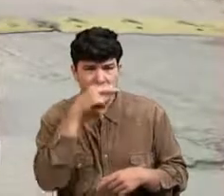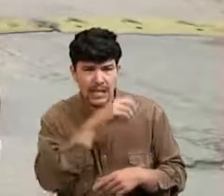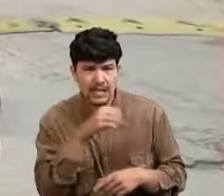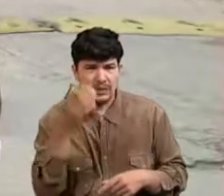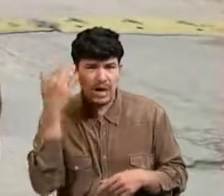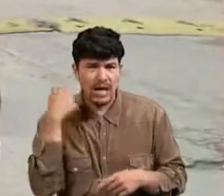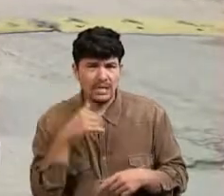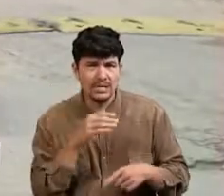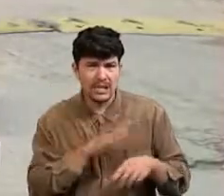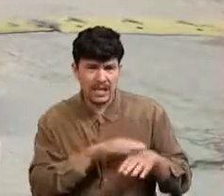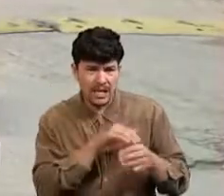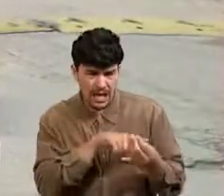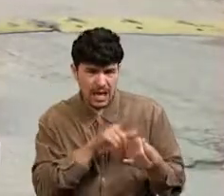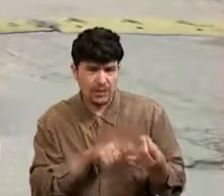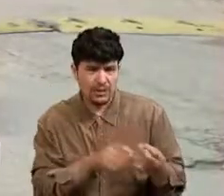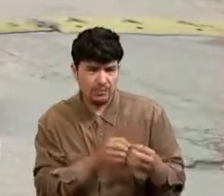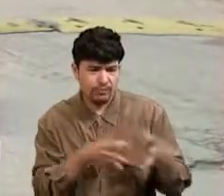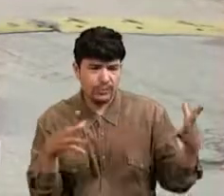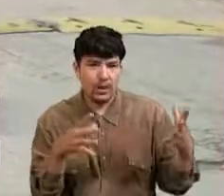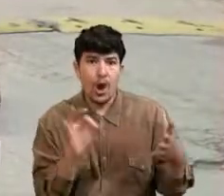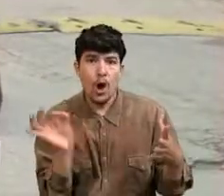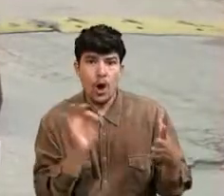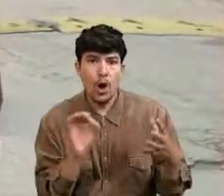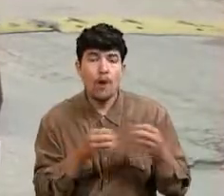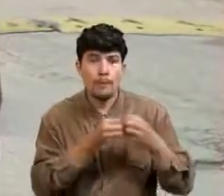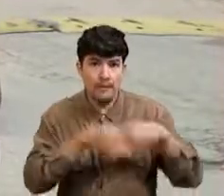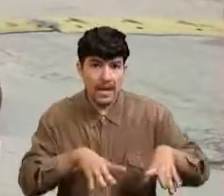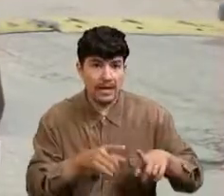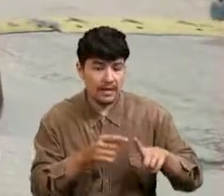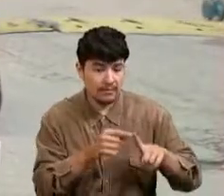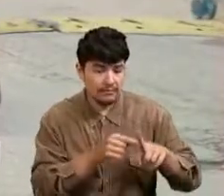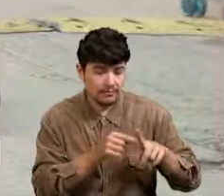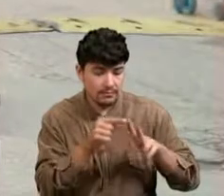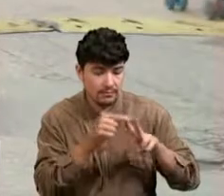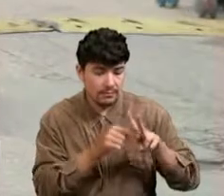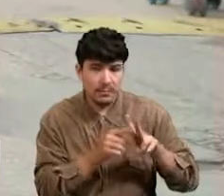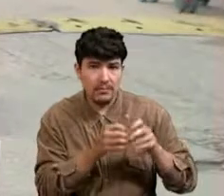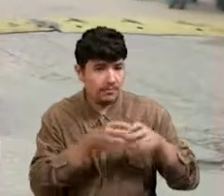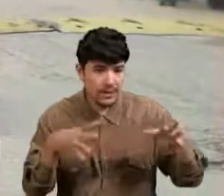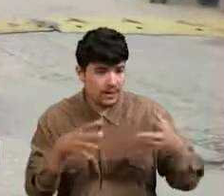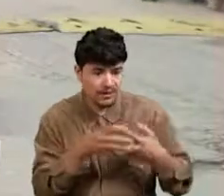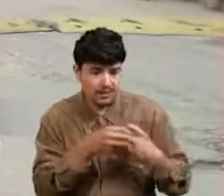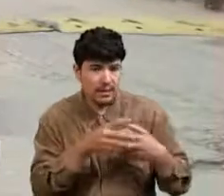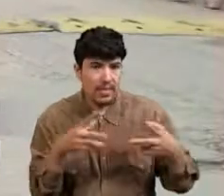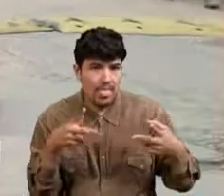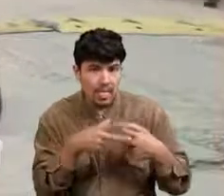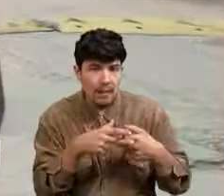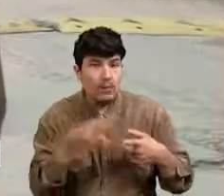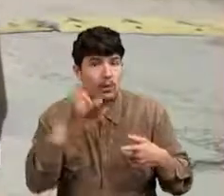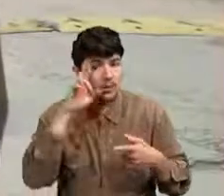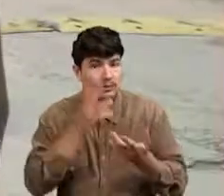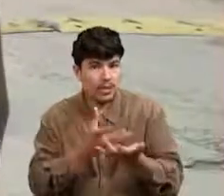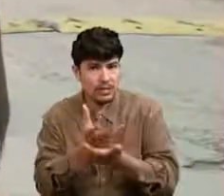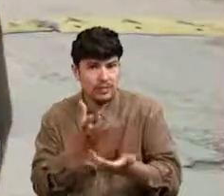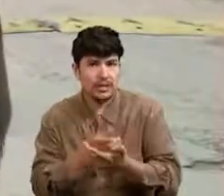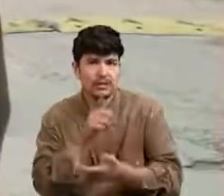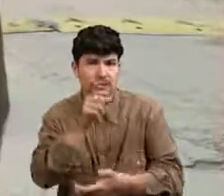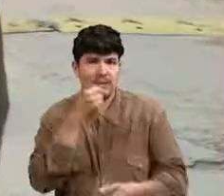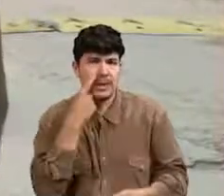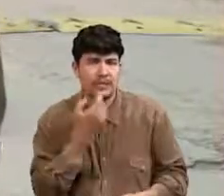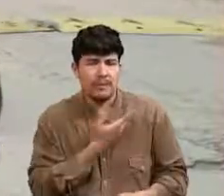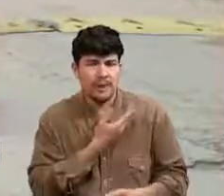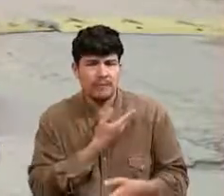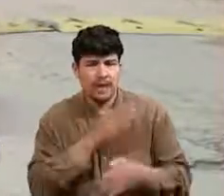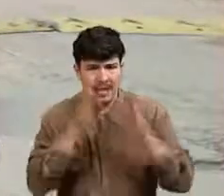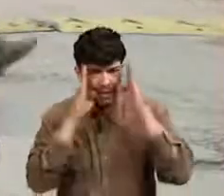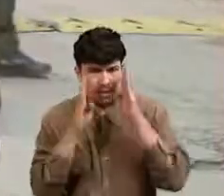sufrido en algunas ocasiones hasta la pérdida de algunos de sus deditos. Entonces, siempre las recomendaciones para los padres es estar pendiente de sus hijos,